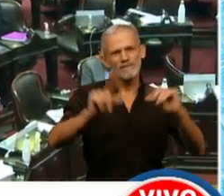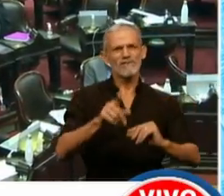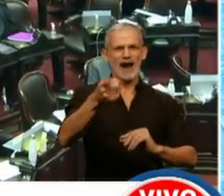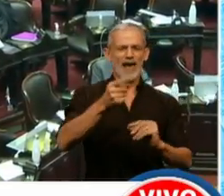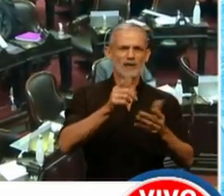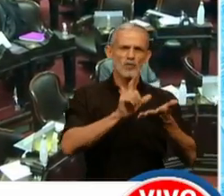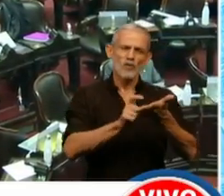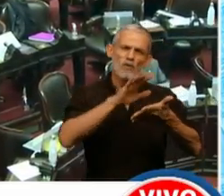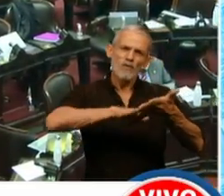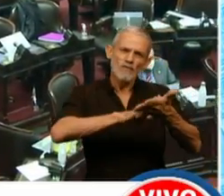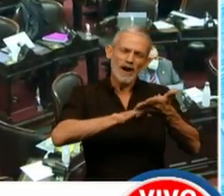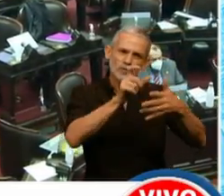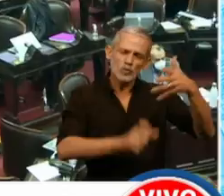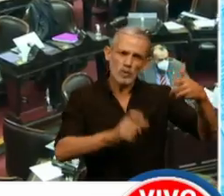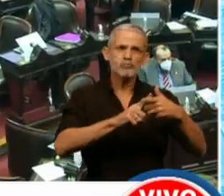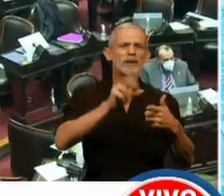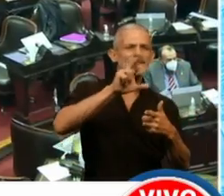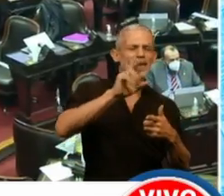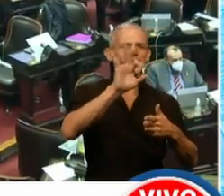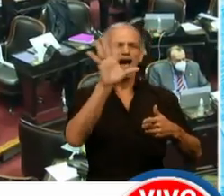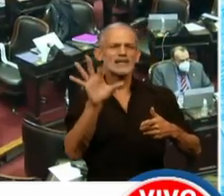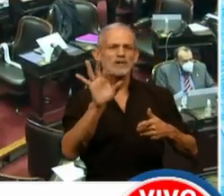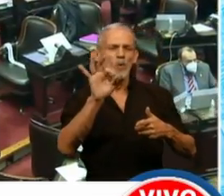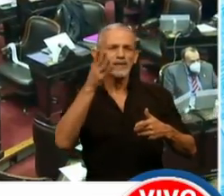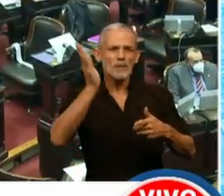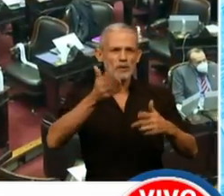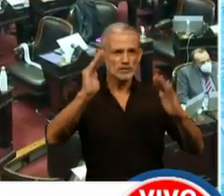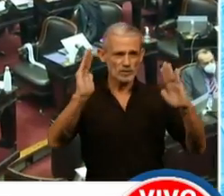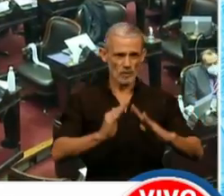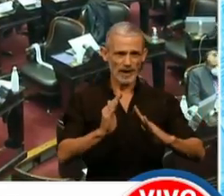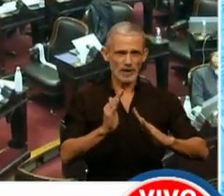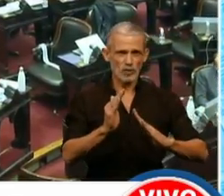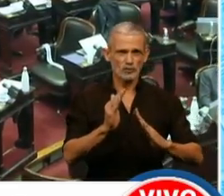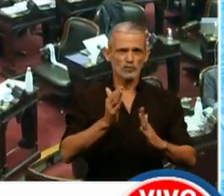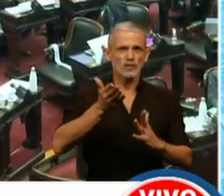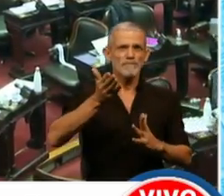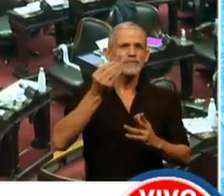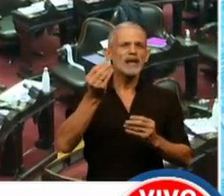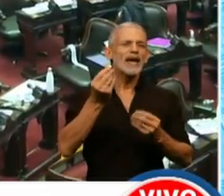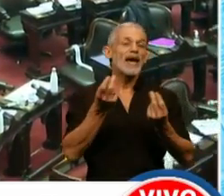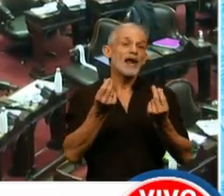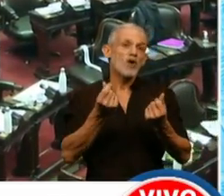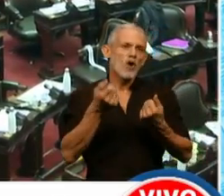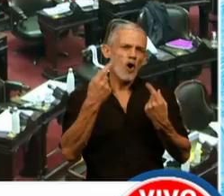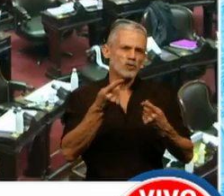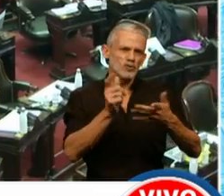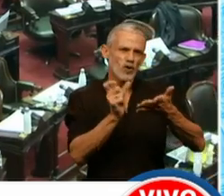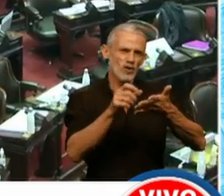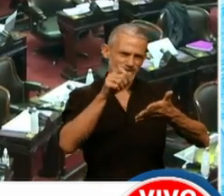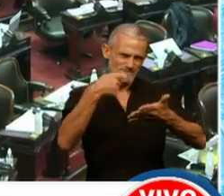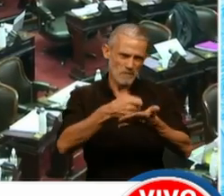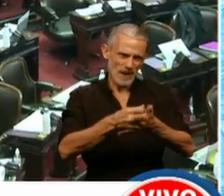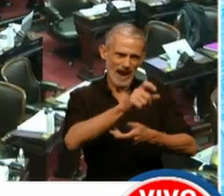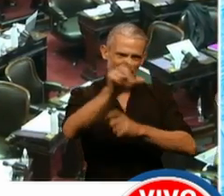entre un 30 y un 50 por ciento y el costo de la tarifa